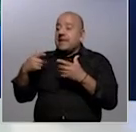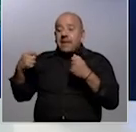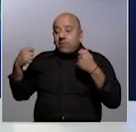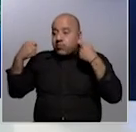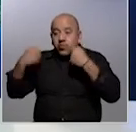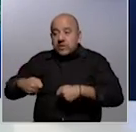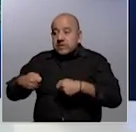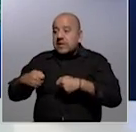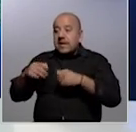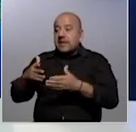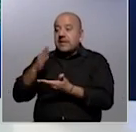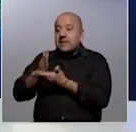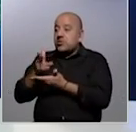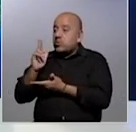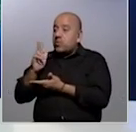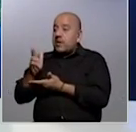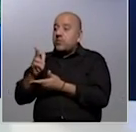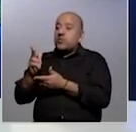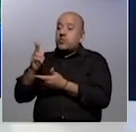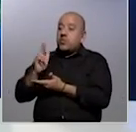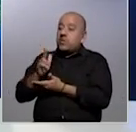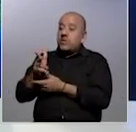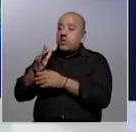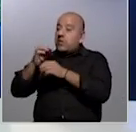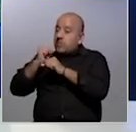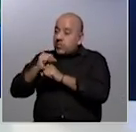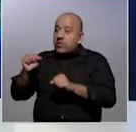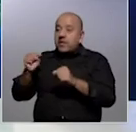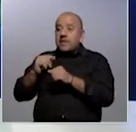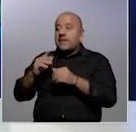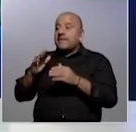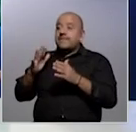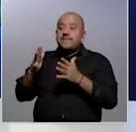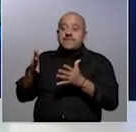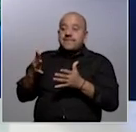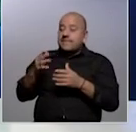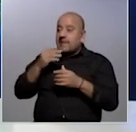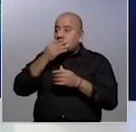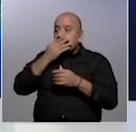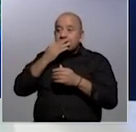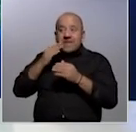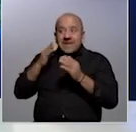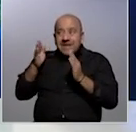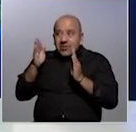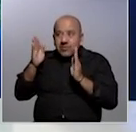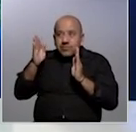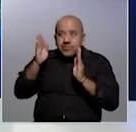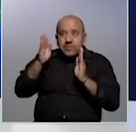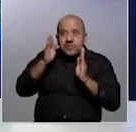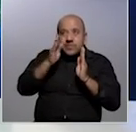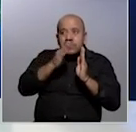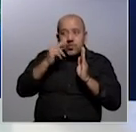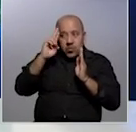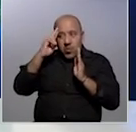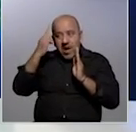a que la institución se introdujera como si fuera un río en todos los rincones del país y en base a